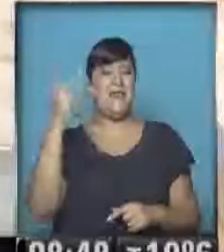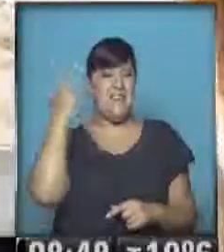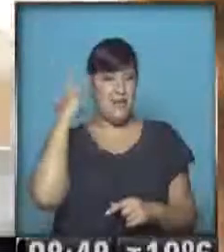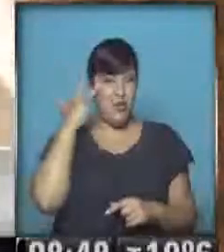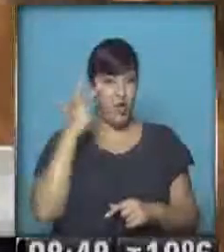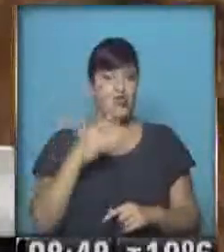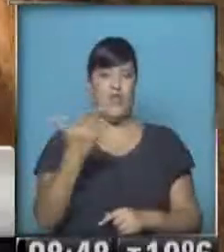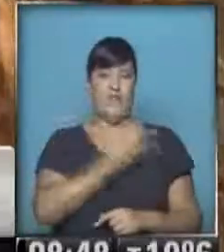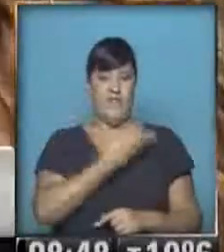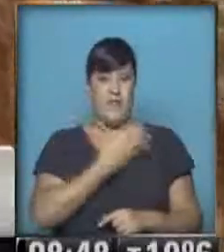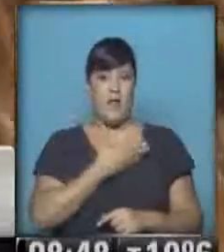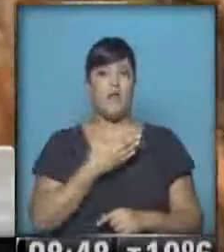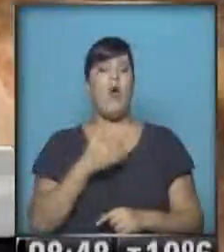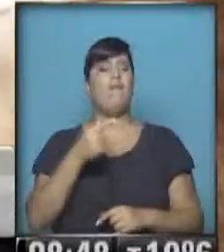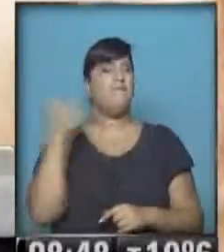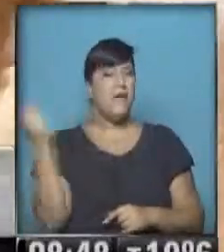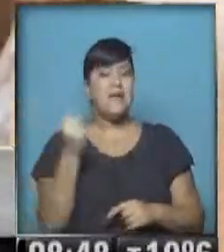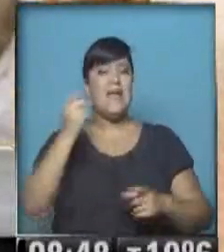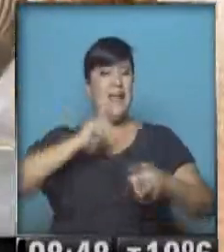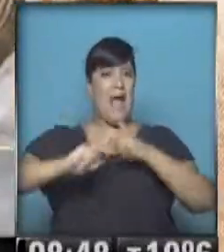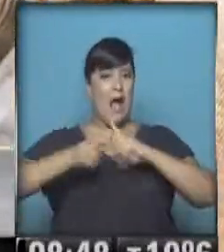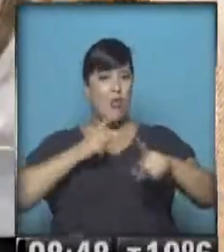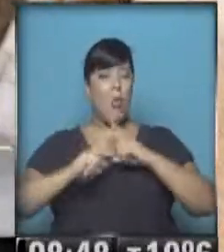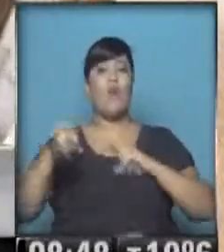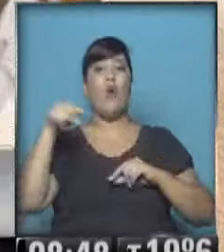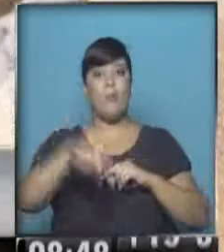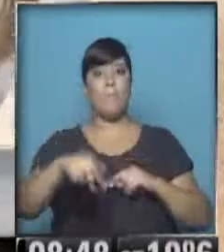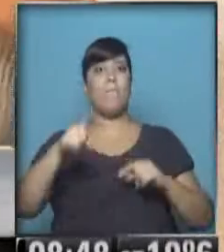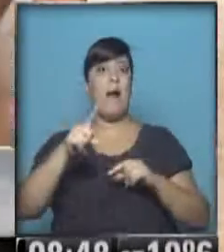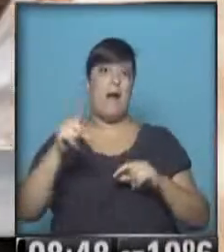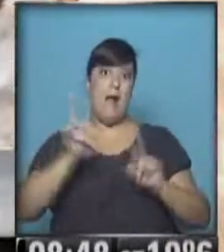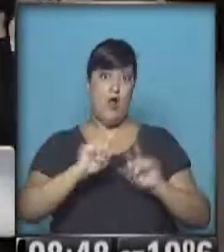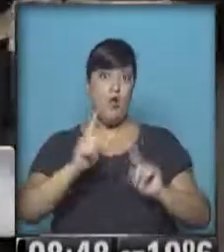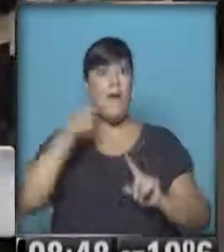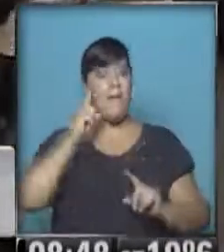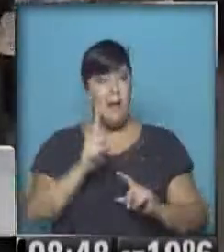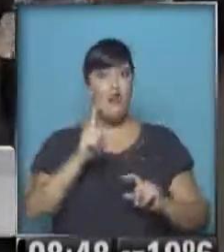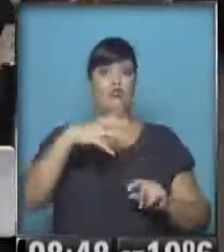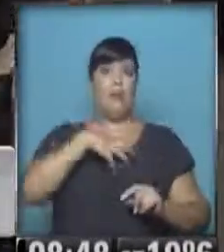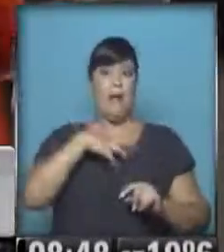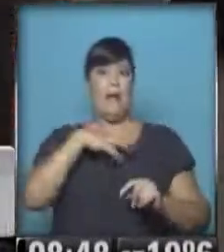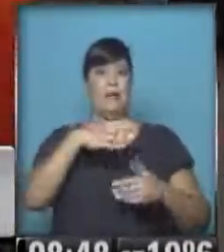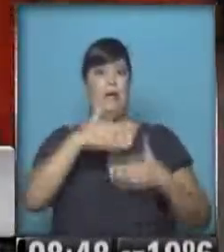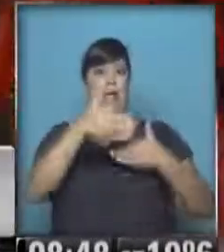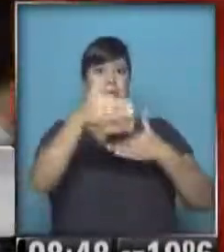18 de febrero se busca llegar a un acuerdo y no poner en riesgo el inicio de clases